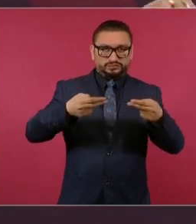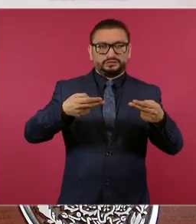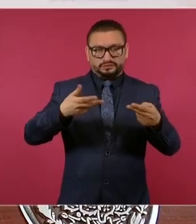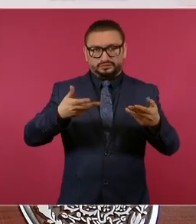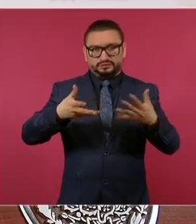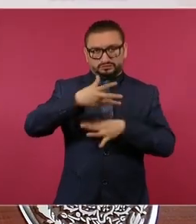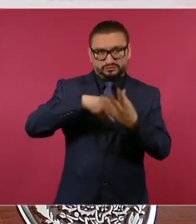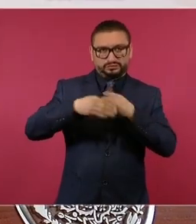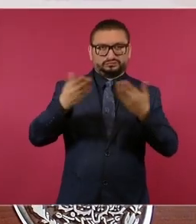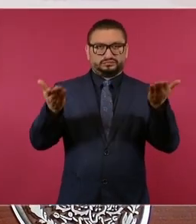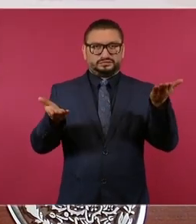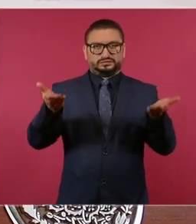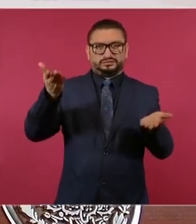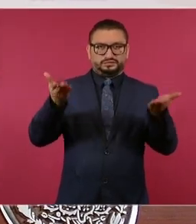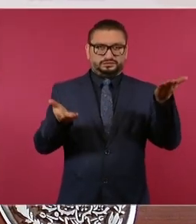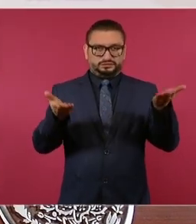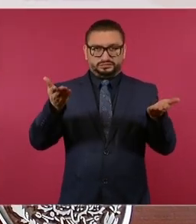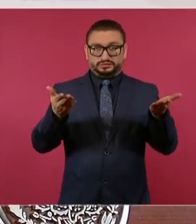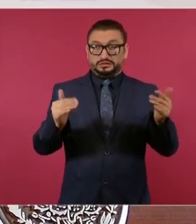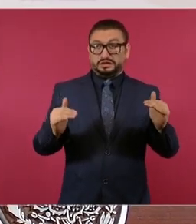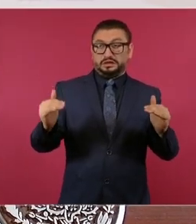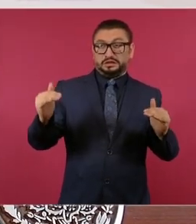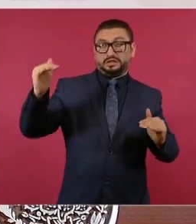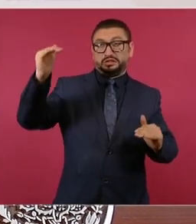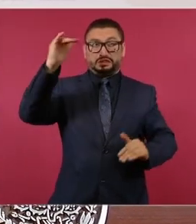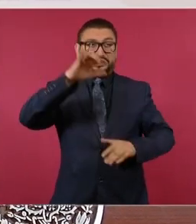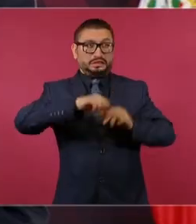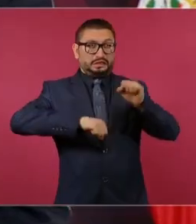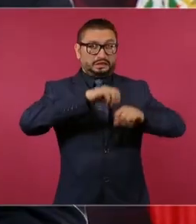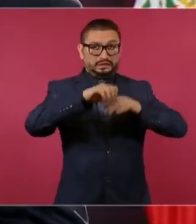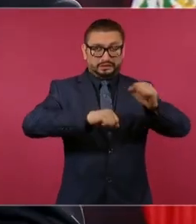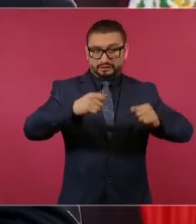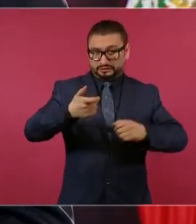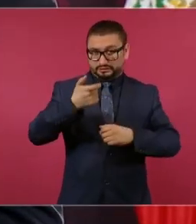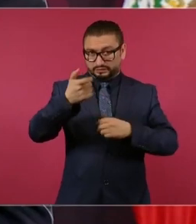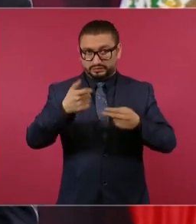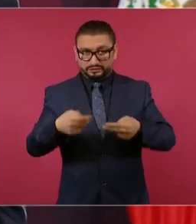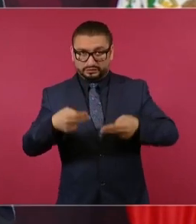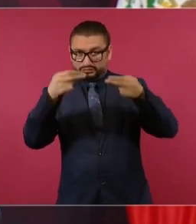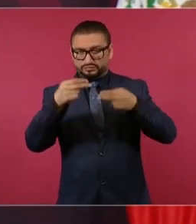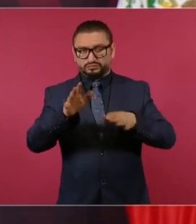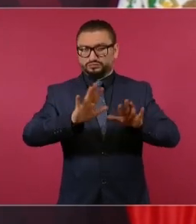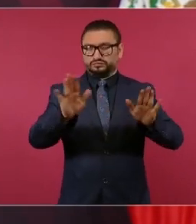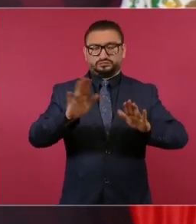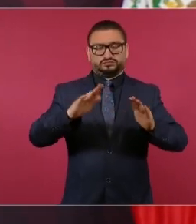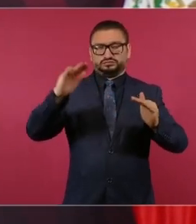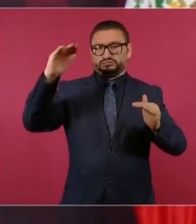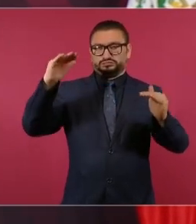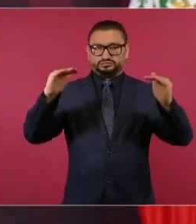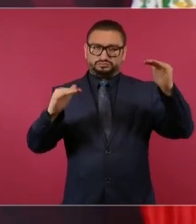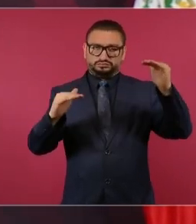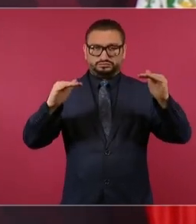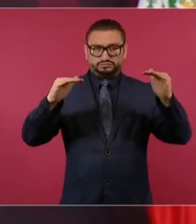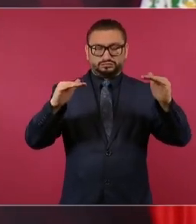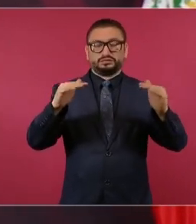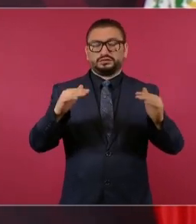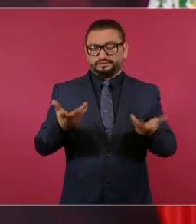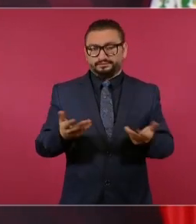que no haya ni hegemonía económica comercial, ni mucho